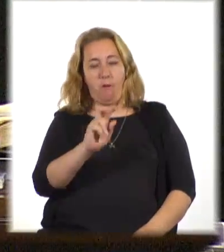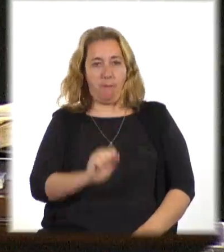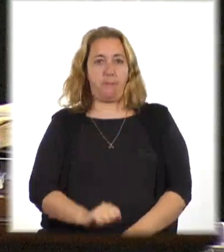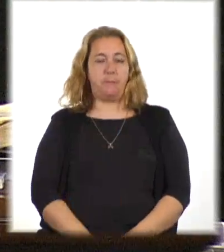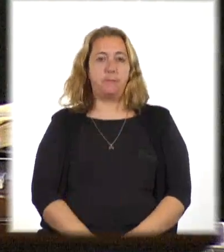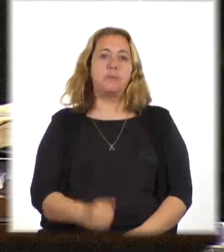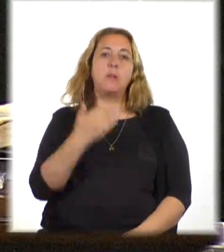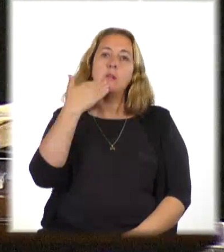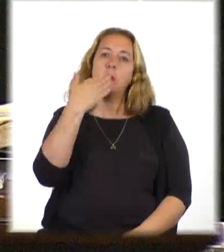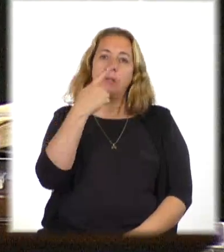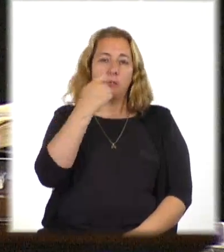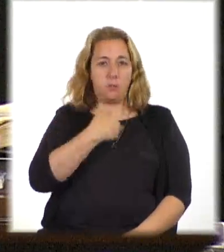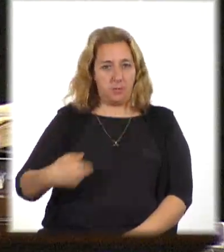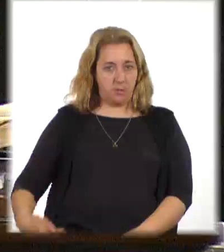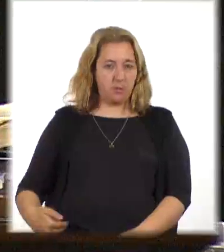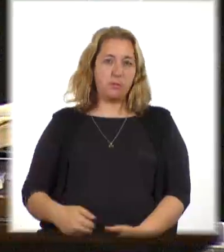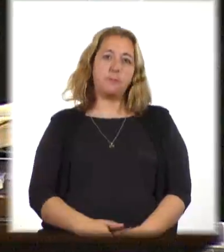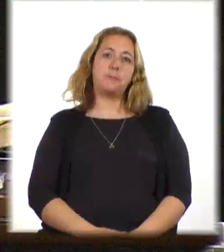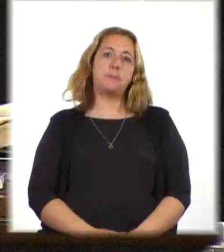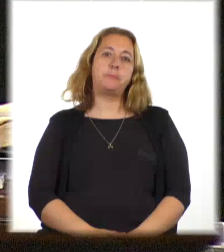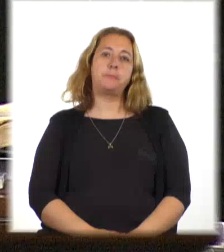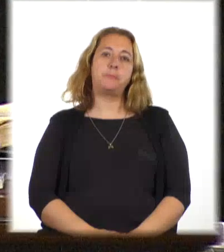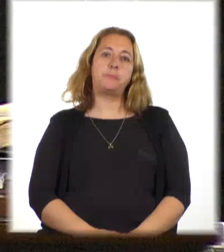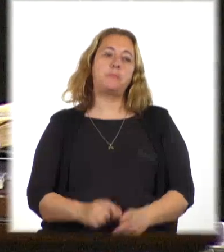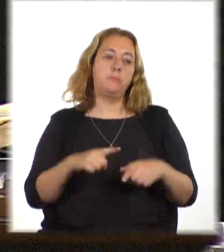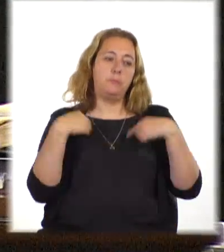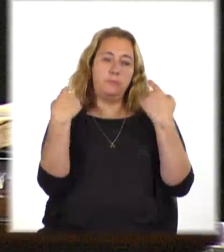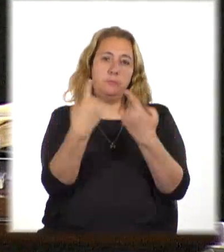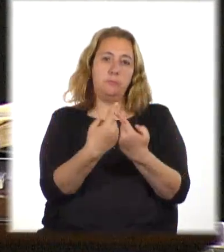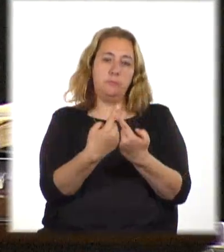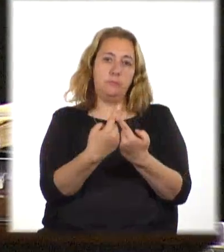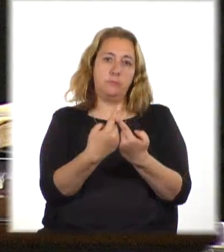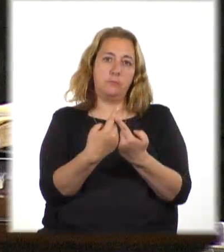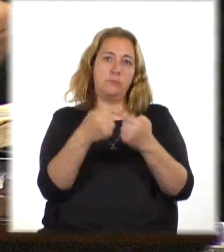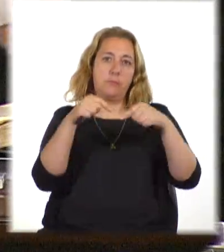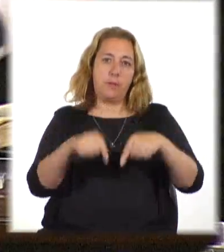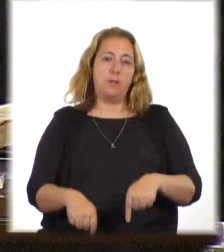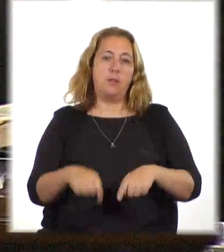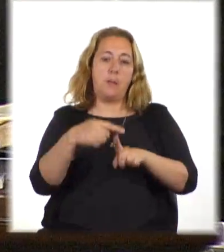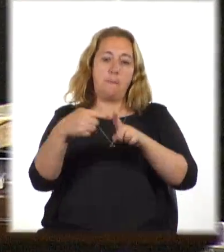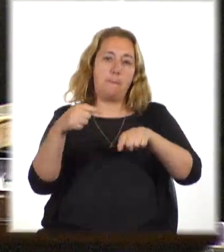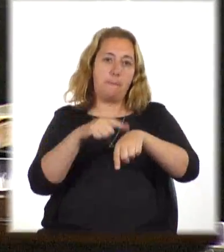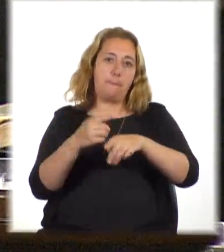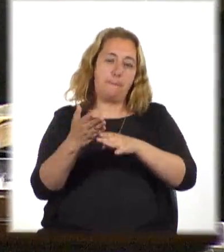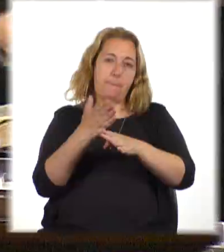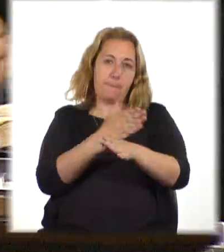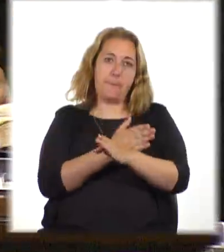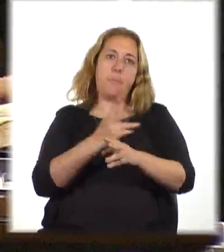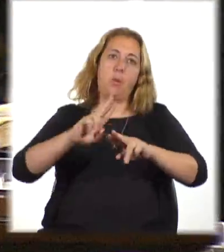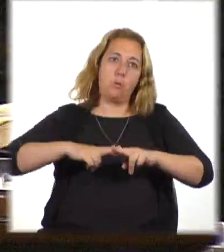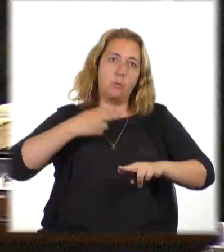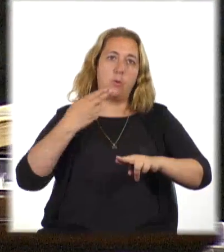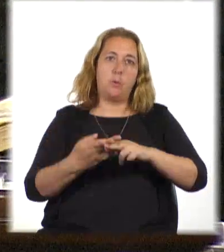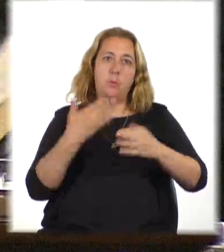gracias señor presidente nosotros en esta hora previa vamos a hacer reiterativo con un tema que hace